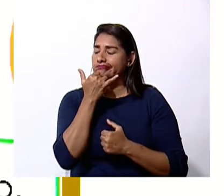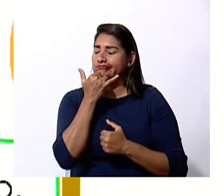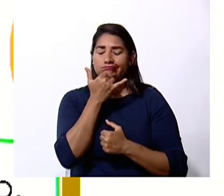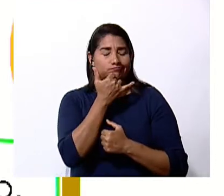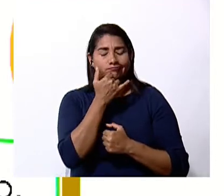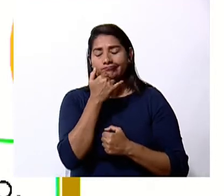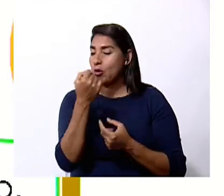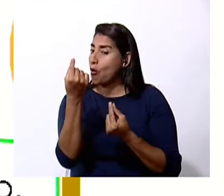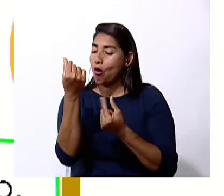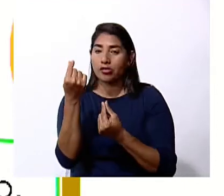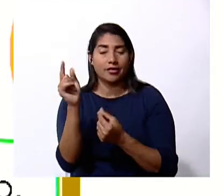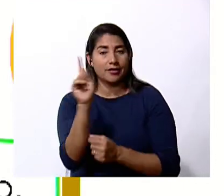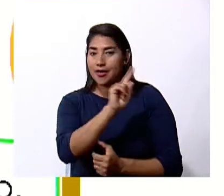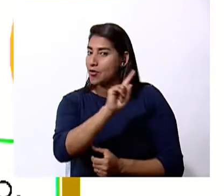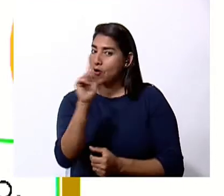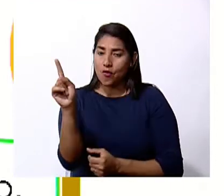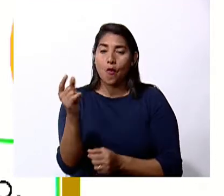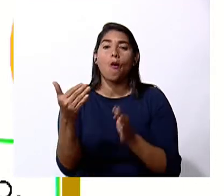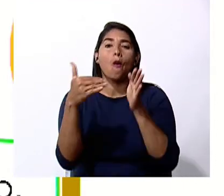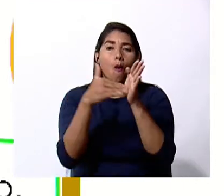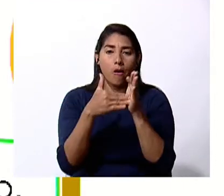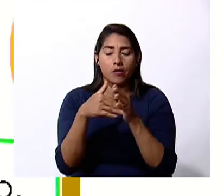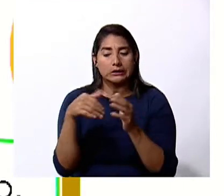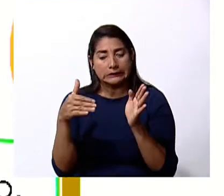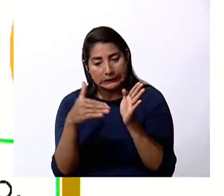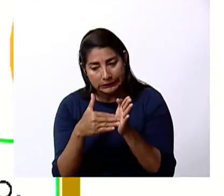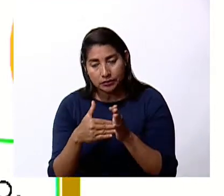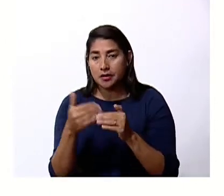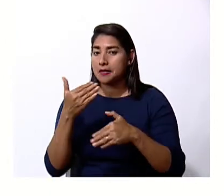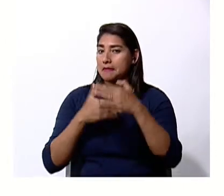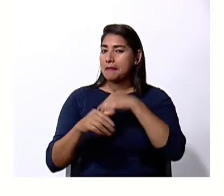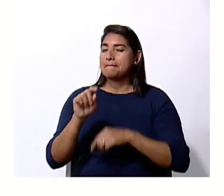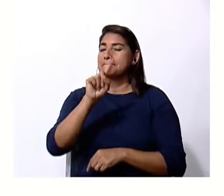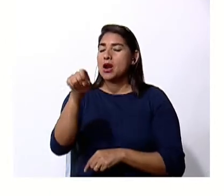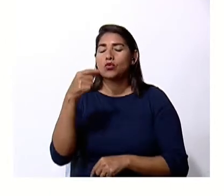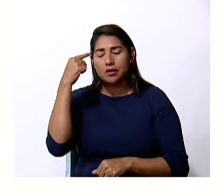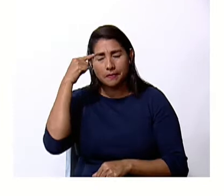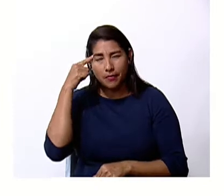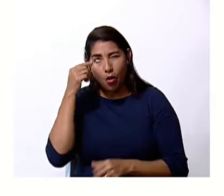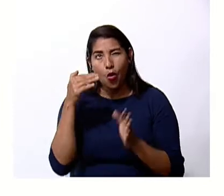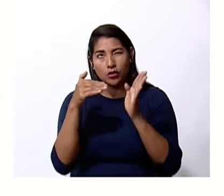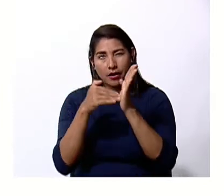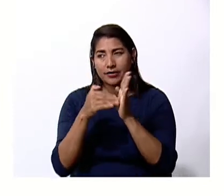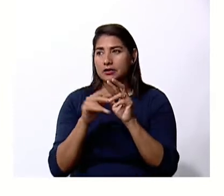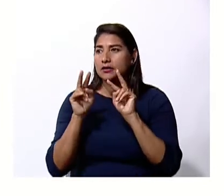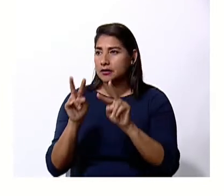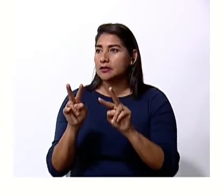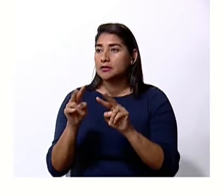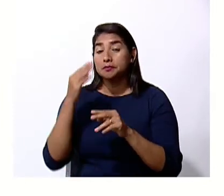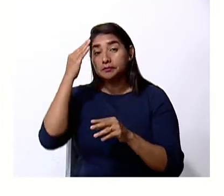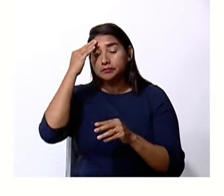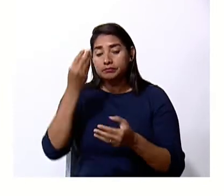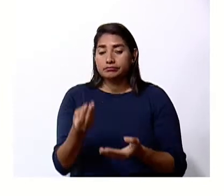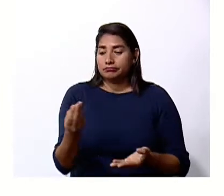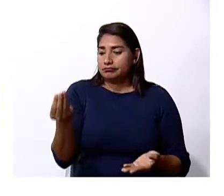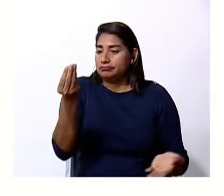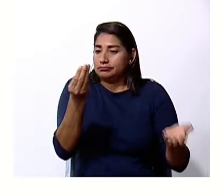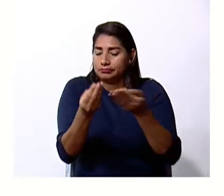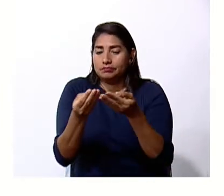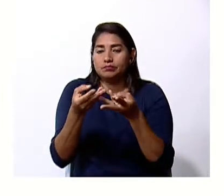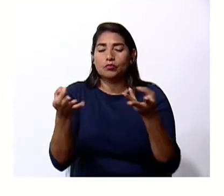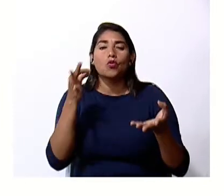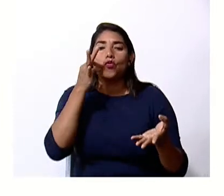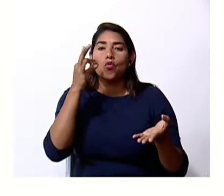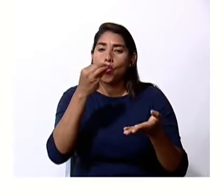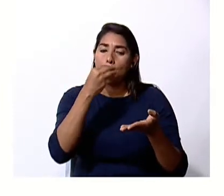¡Ay, no! ¿Verdad? Seguir intentando. Regresemos a la pregunta. Porque el tributo en especie se